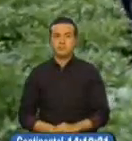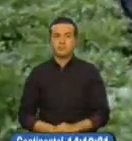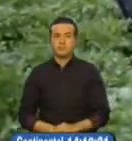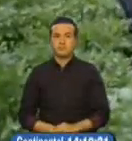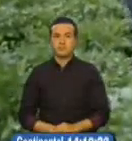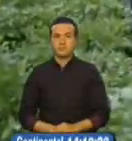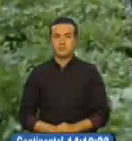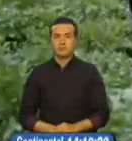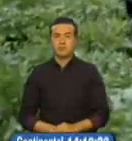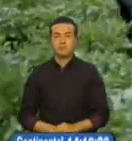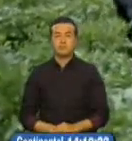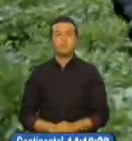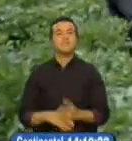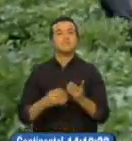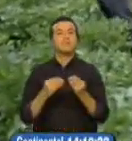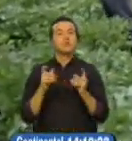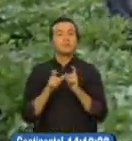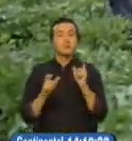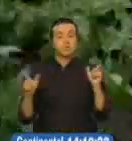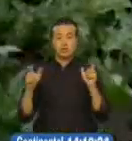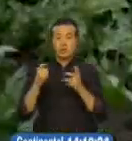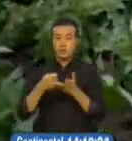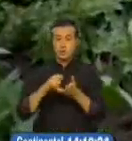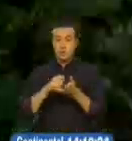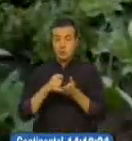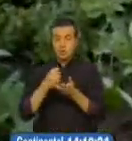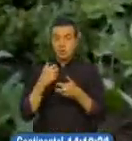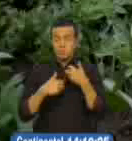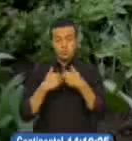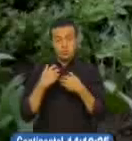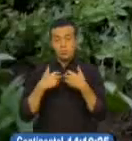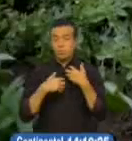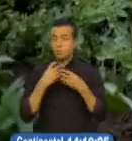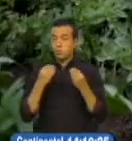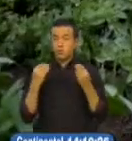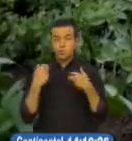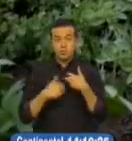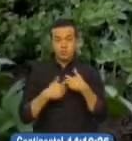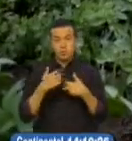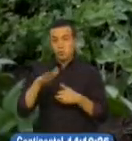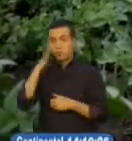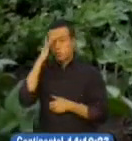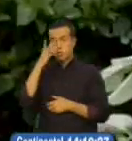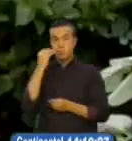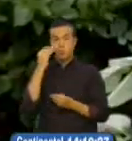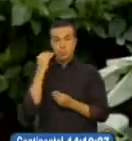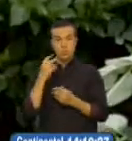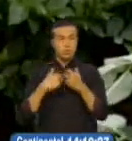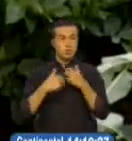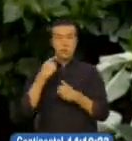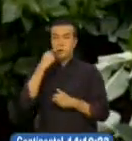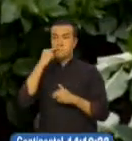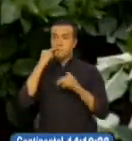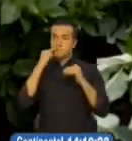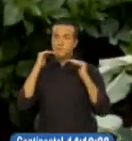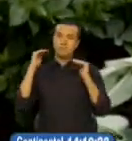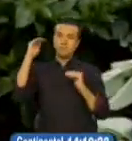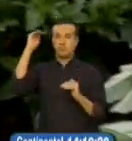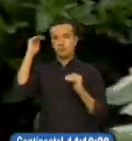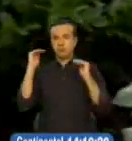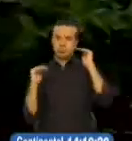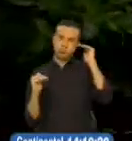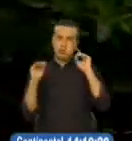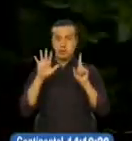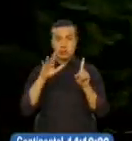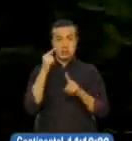En las últimas semanas, los productores de papa experimentaron daños en sus cosechas debido a las bajas y altas temperaturas que oscilan